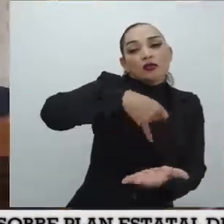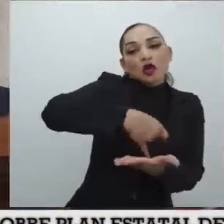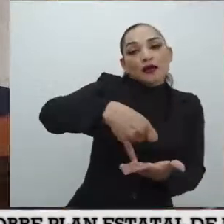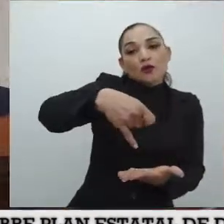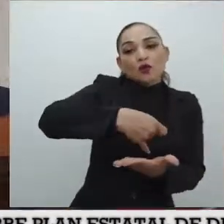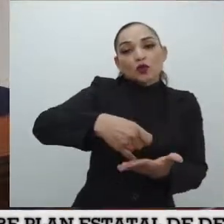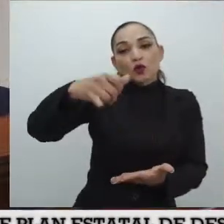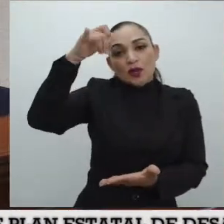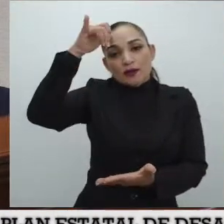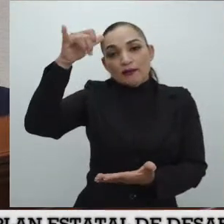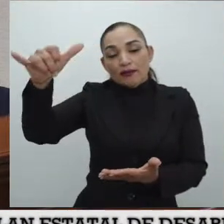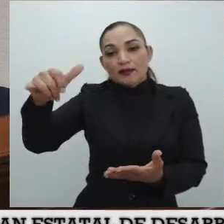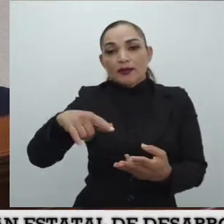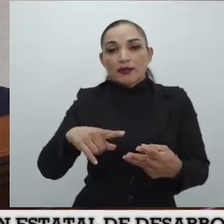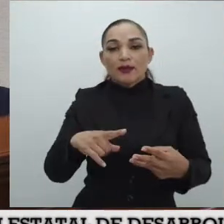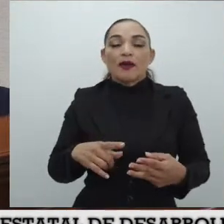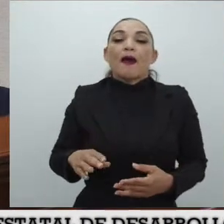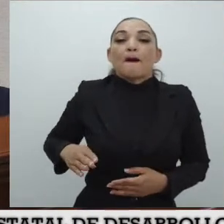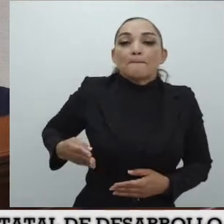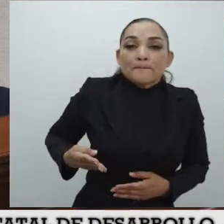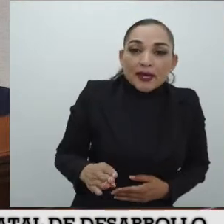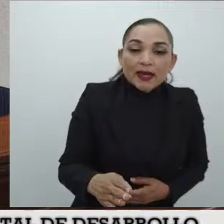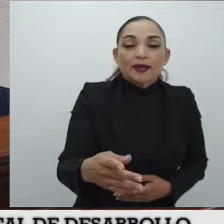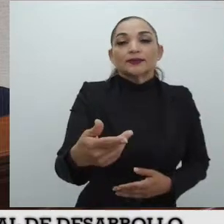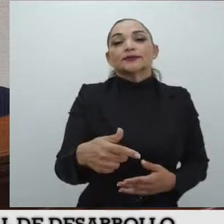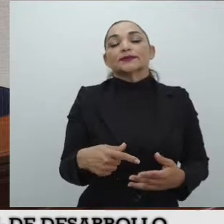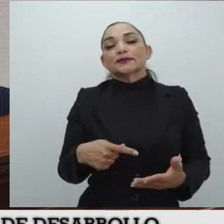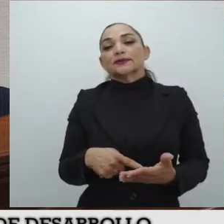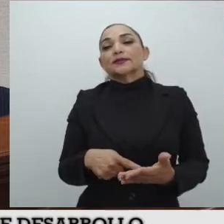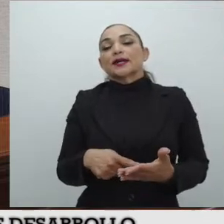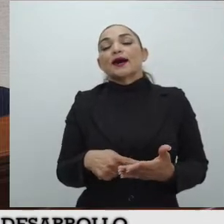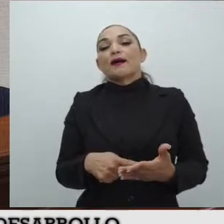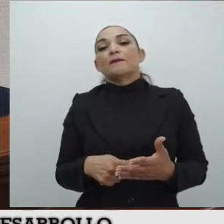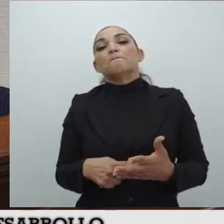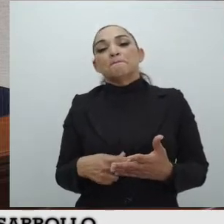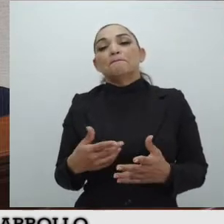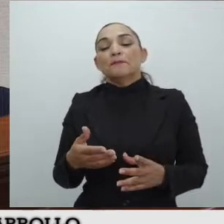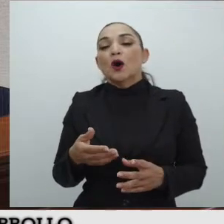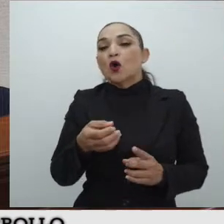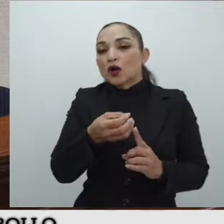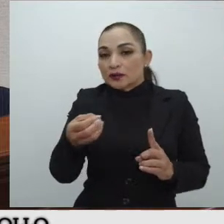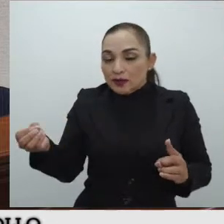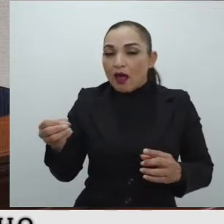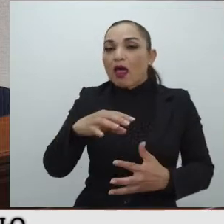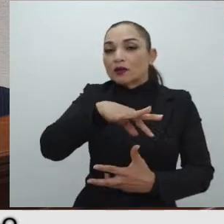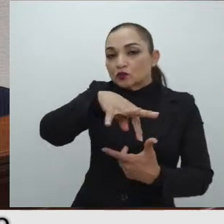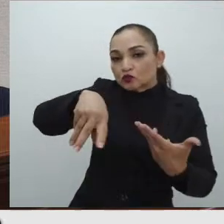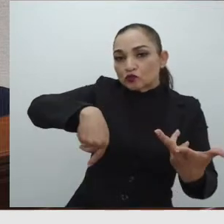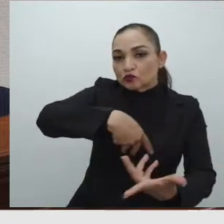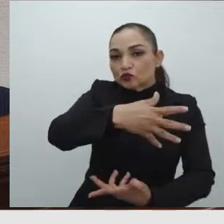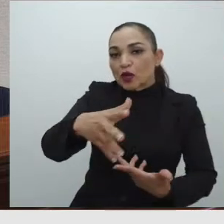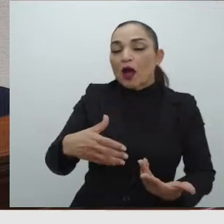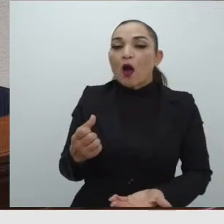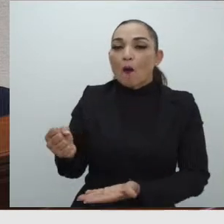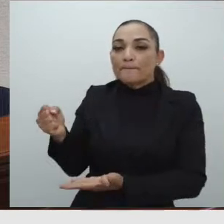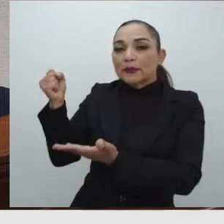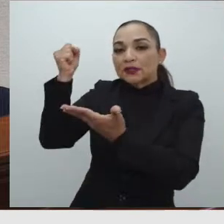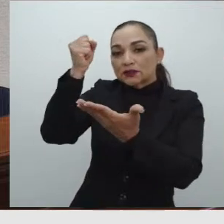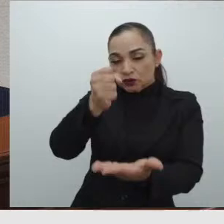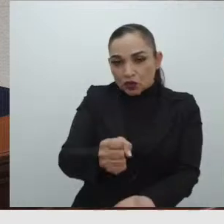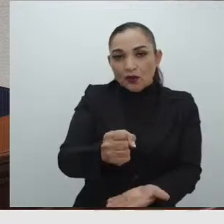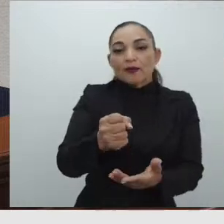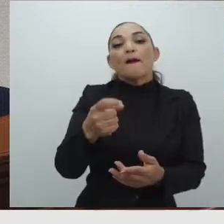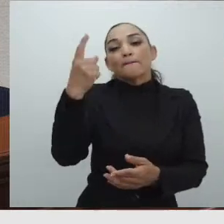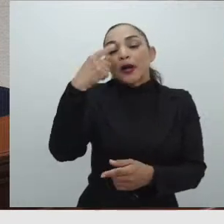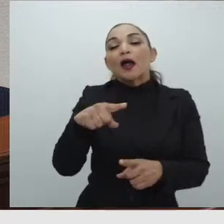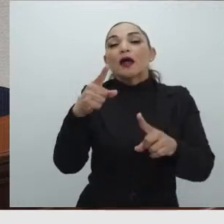bienestar, pesca y acuacultura ordenada y sostenible, oportunidades de inversión para